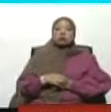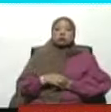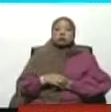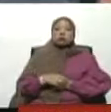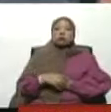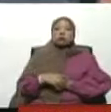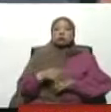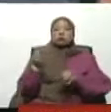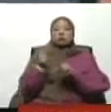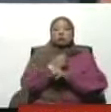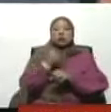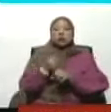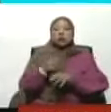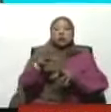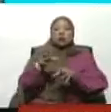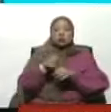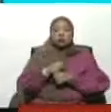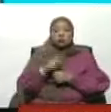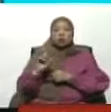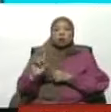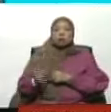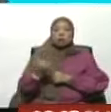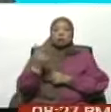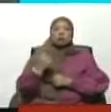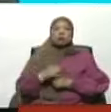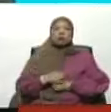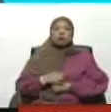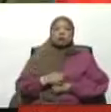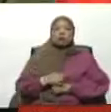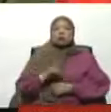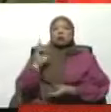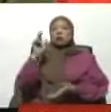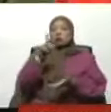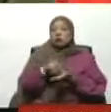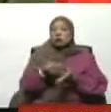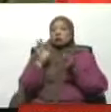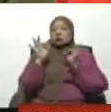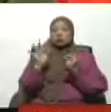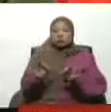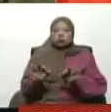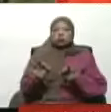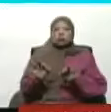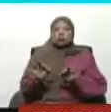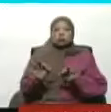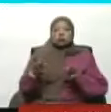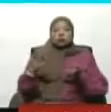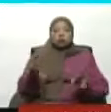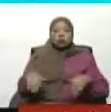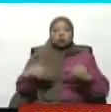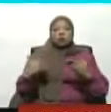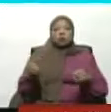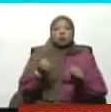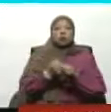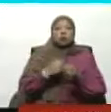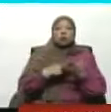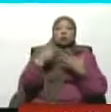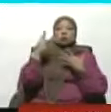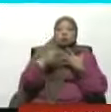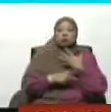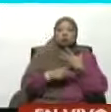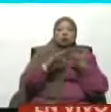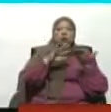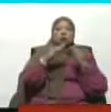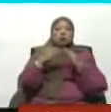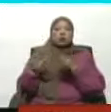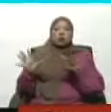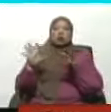cumplir. Yo quiero, en primer lugar, participar en la entrega de los proyectos que se están